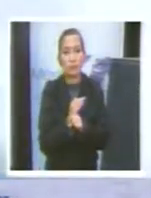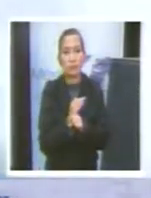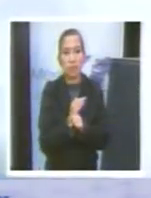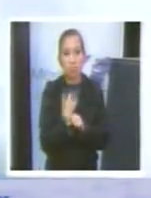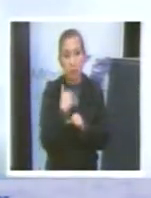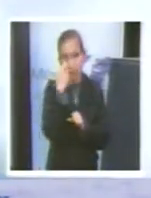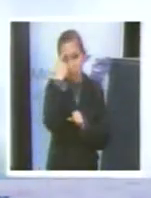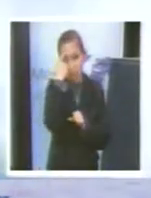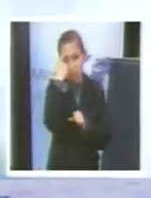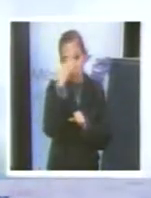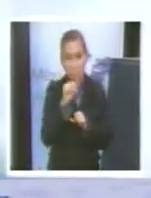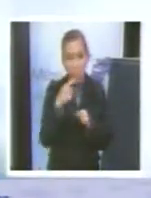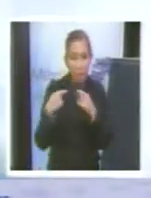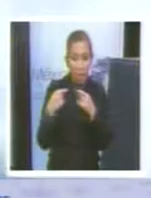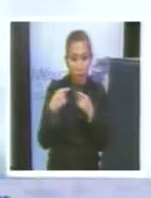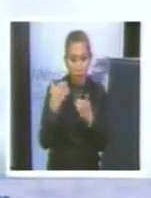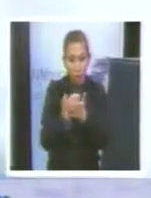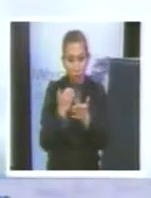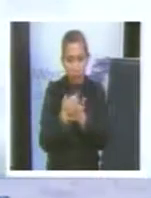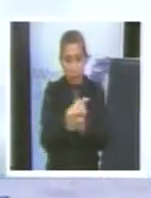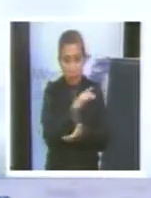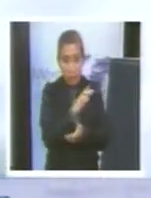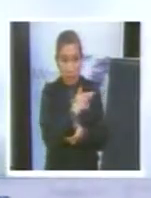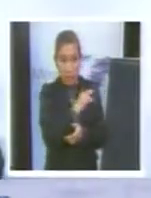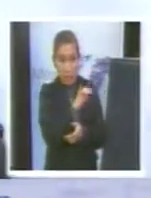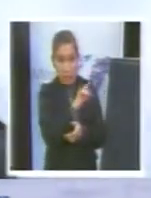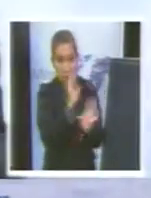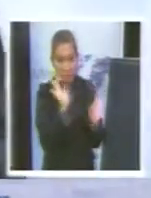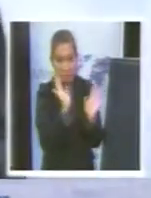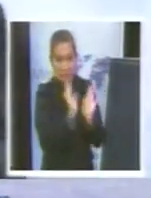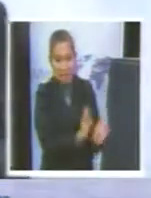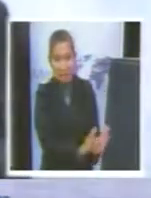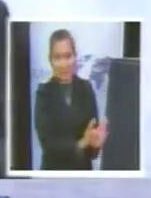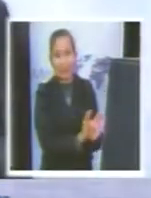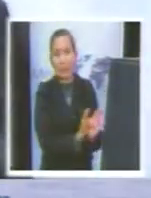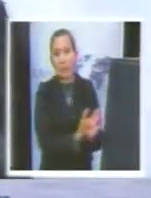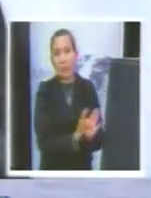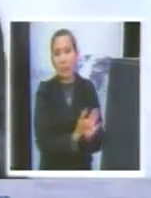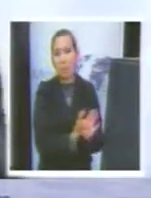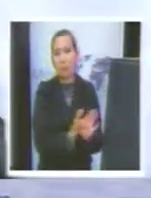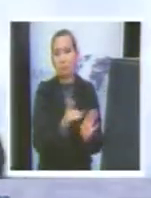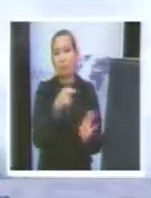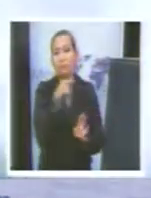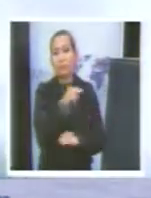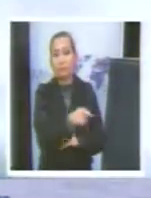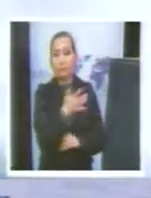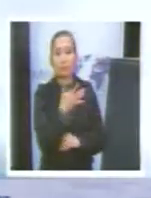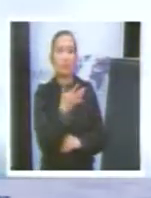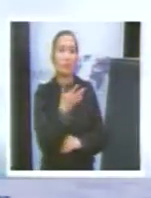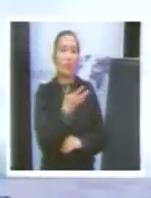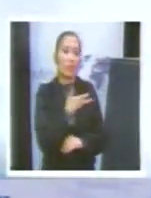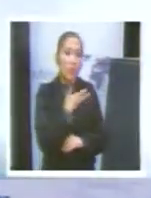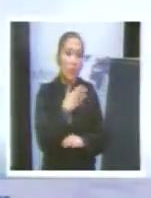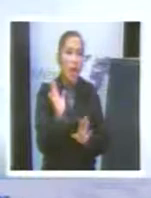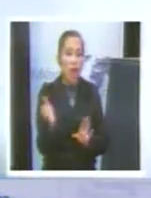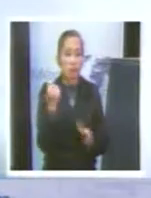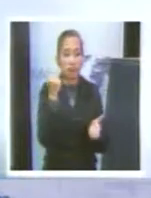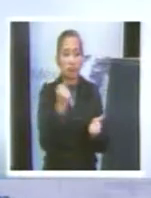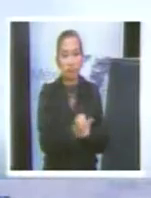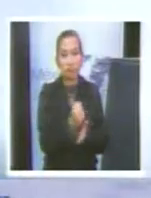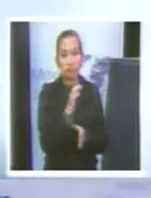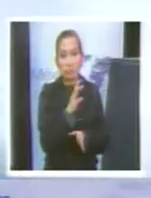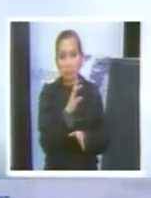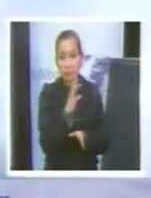listo como para no discutir economía con Jaime, ha tenido ya y ha probado ya